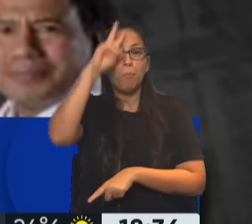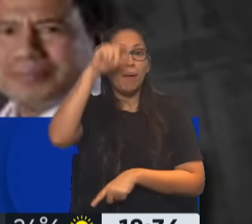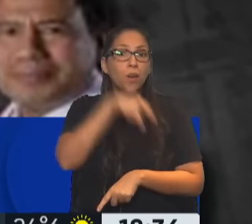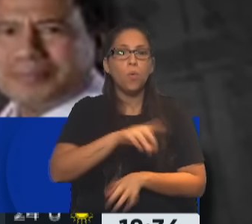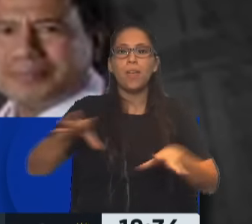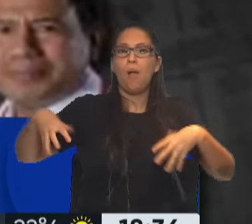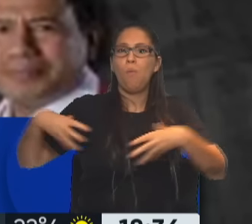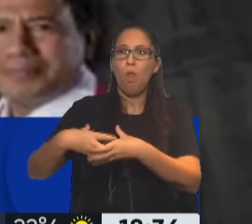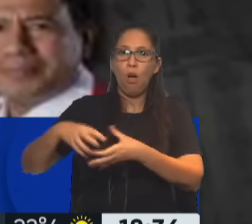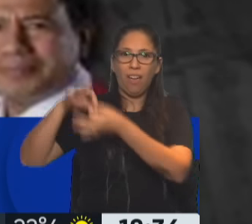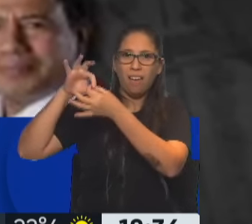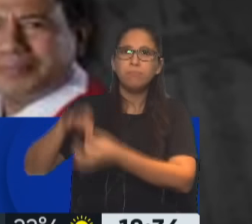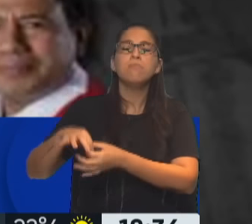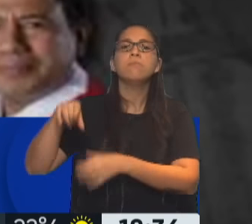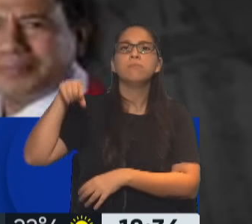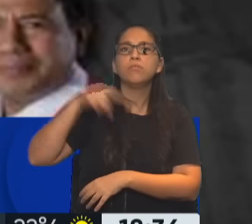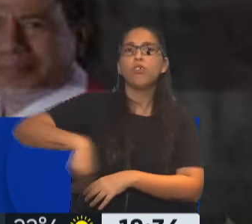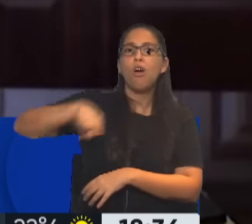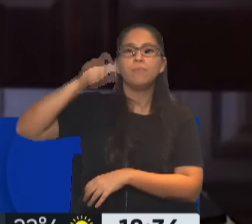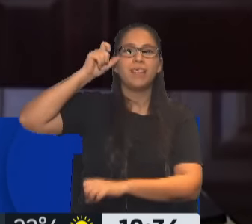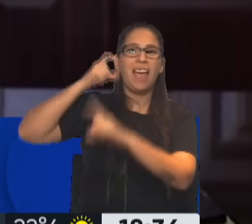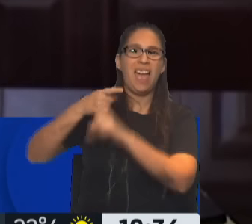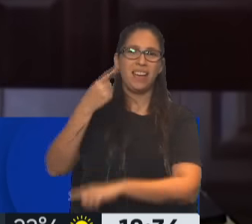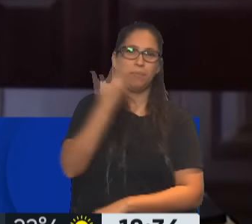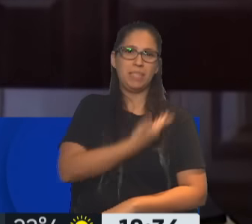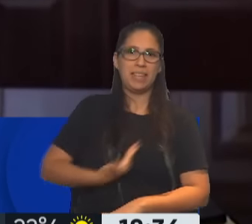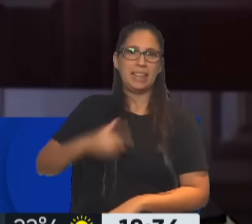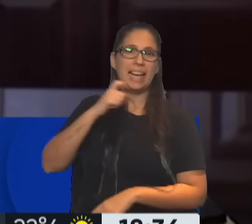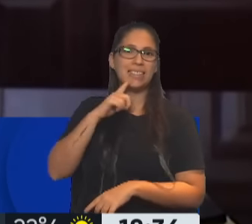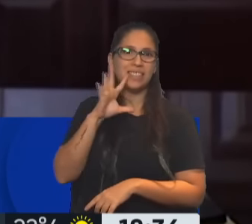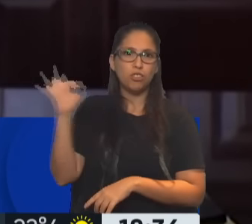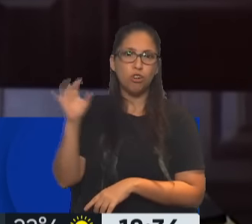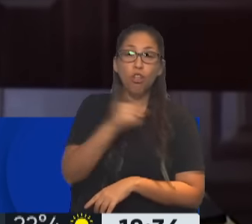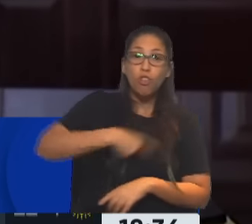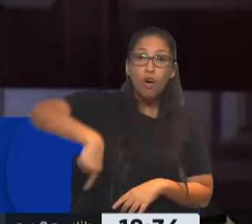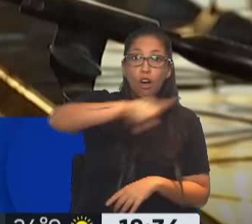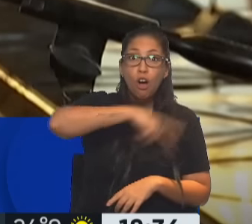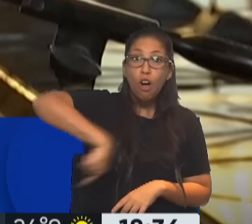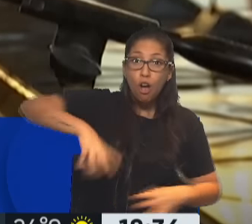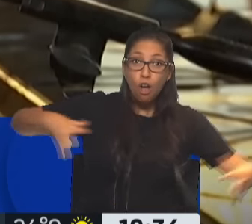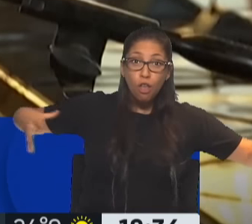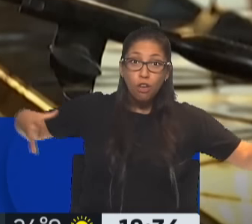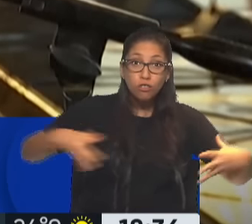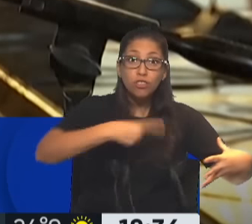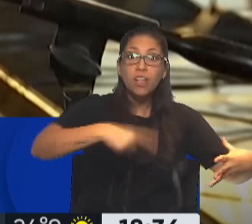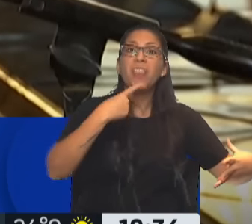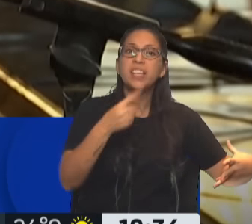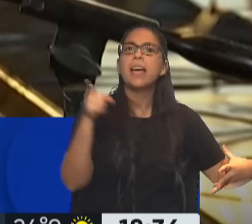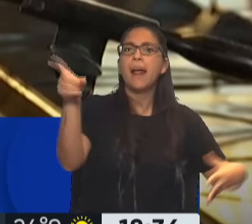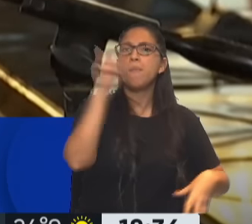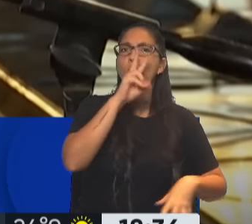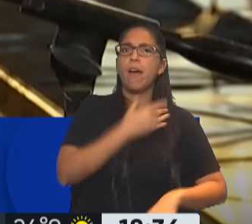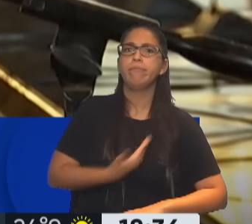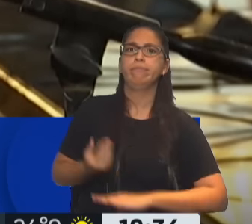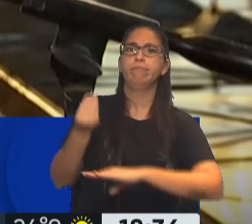de Concertación Nacional, que responde al expresidente Pedro Castillo. Para todo este grupo, Boluarte ocupa la presidencia